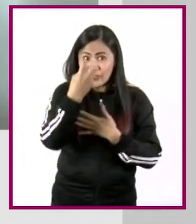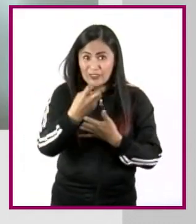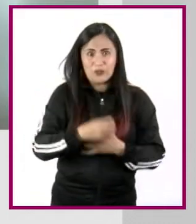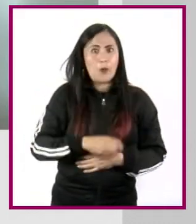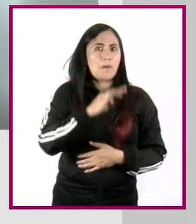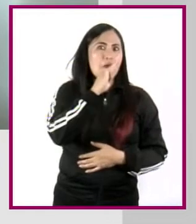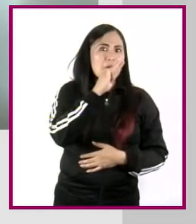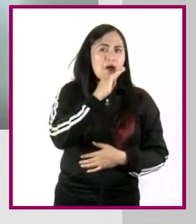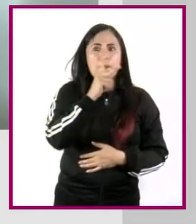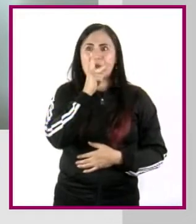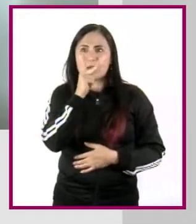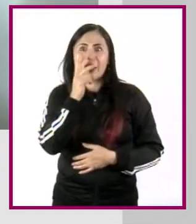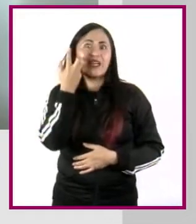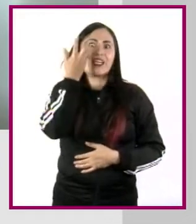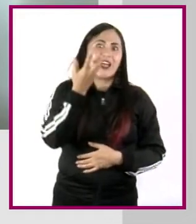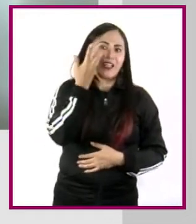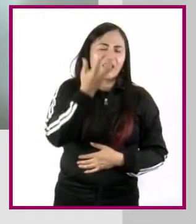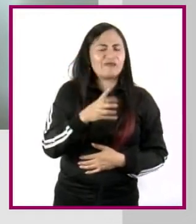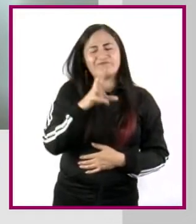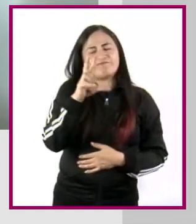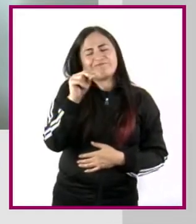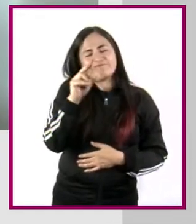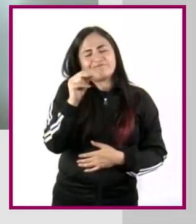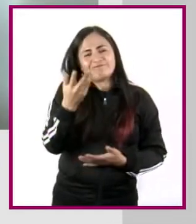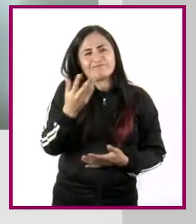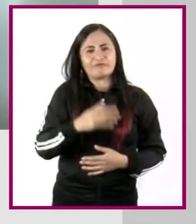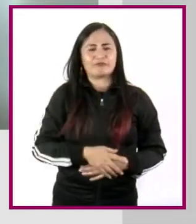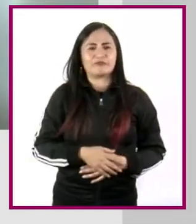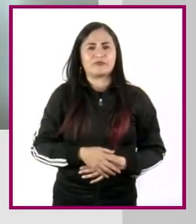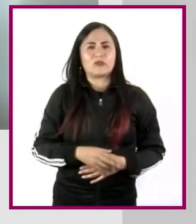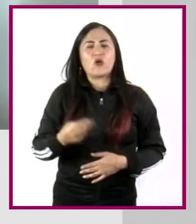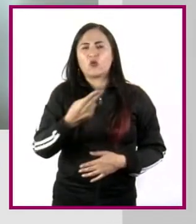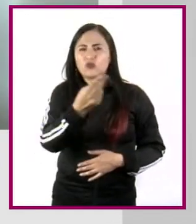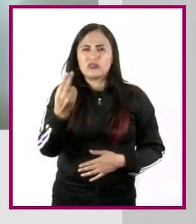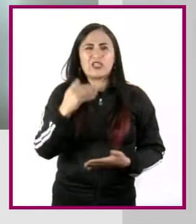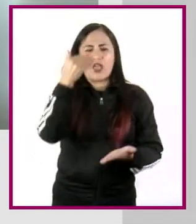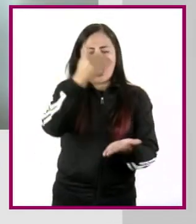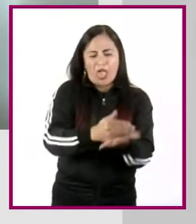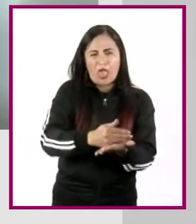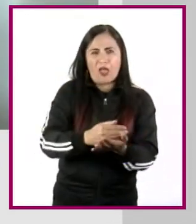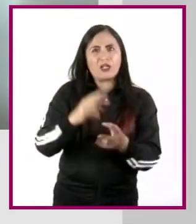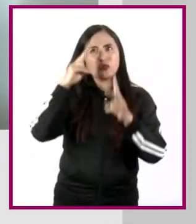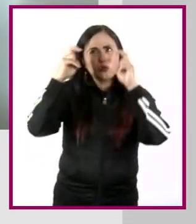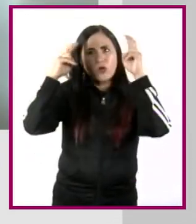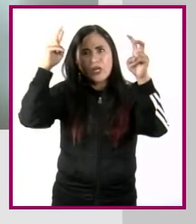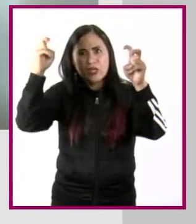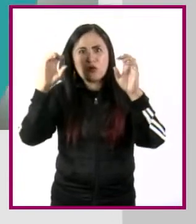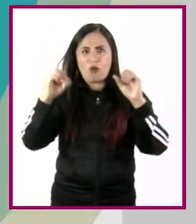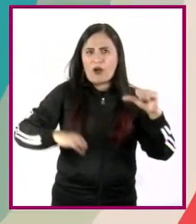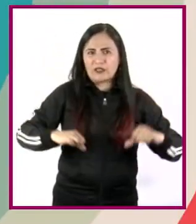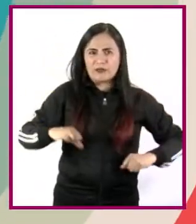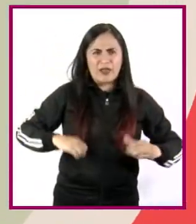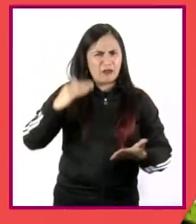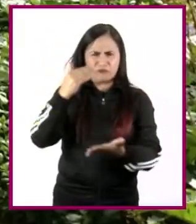padre puede llegar a serlo, no lo es siempre, ¿no? Y que no tienen por qué parar otros sueños u otras actividades.